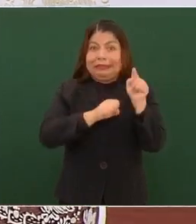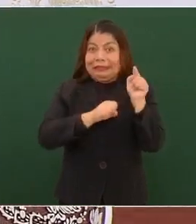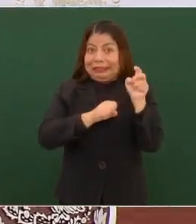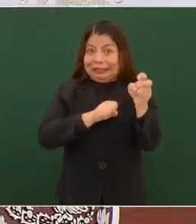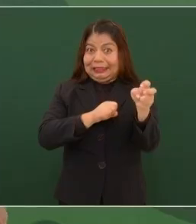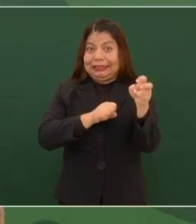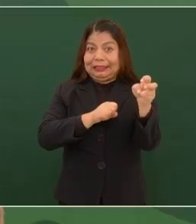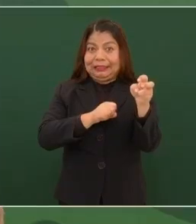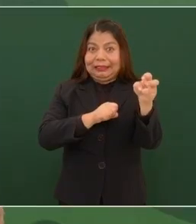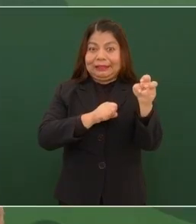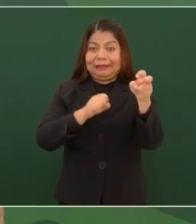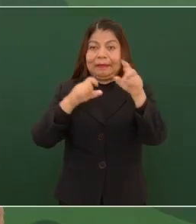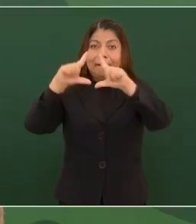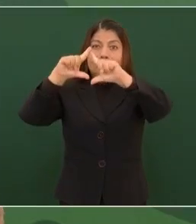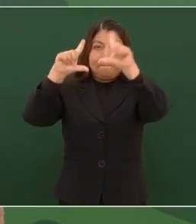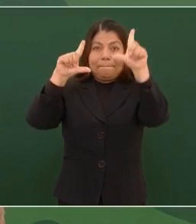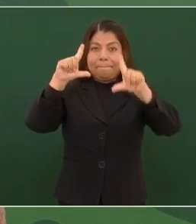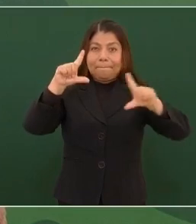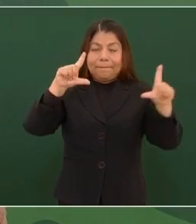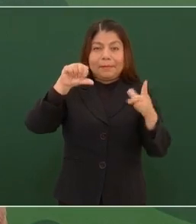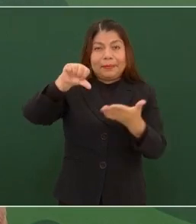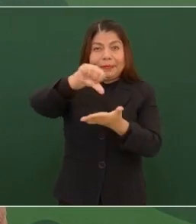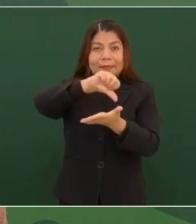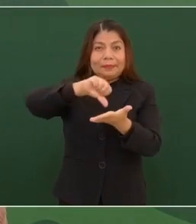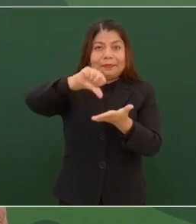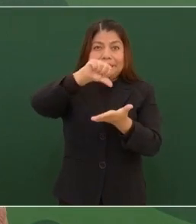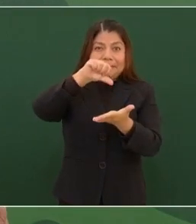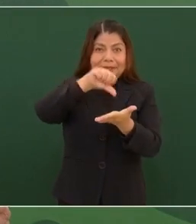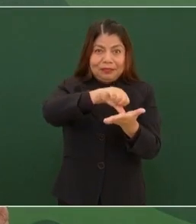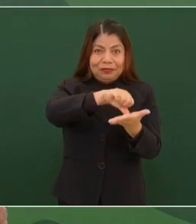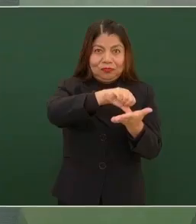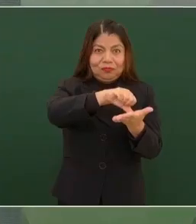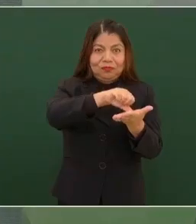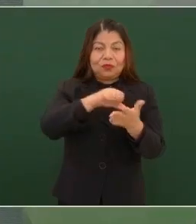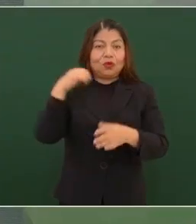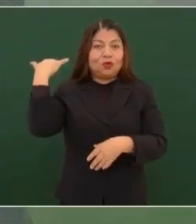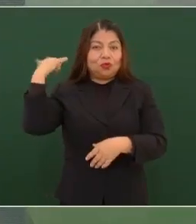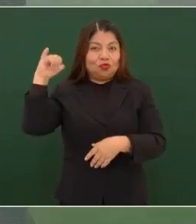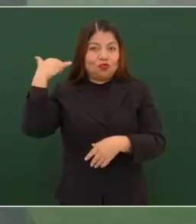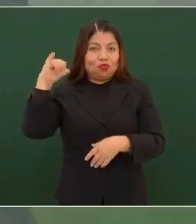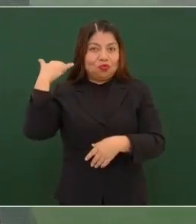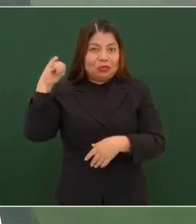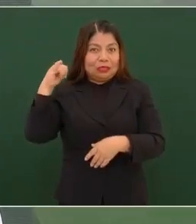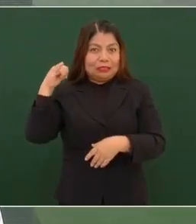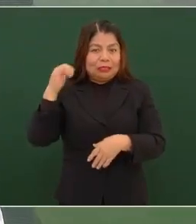al centro del país y a la península de Yucatán.